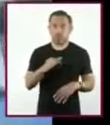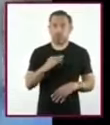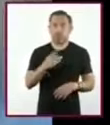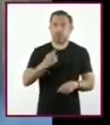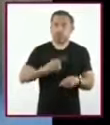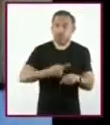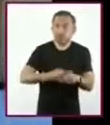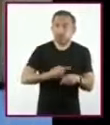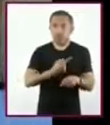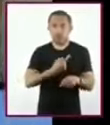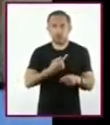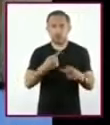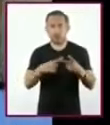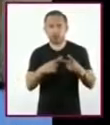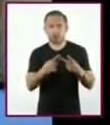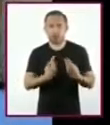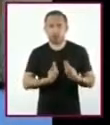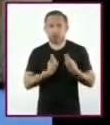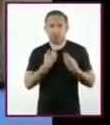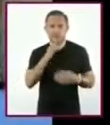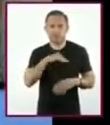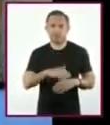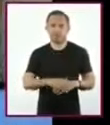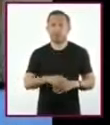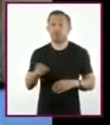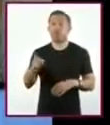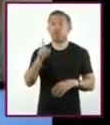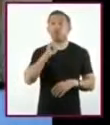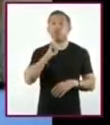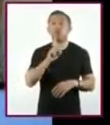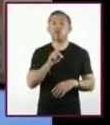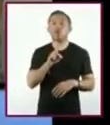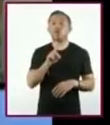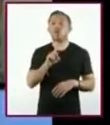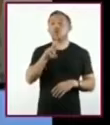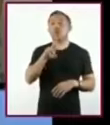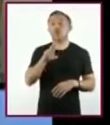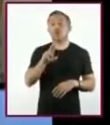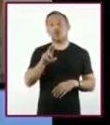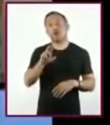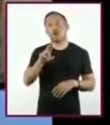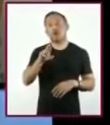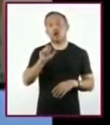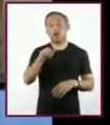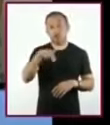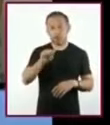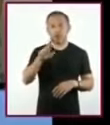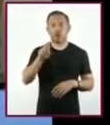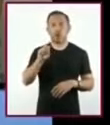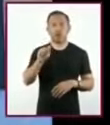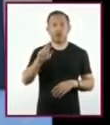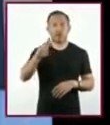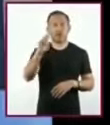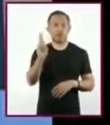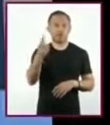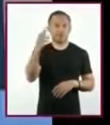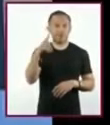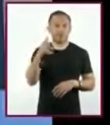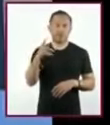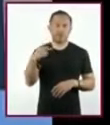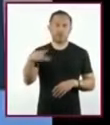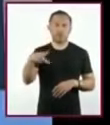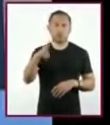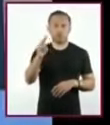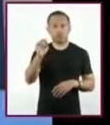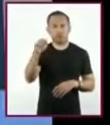de vivir. Nos encontramos con la doctora Ana Rosa Moreno, académica del Departamento de Salud Pública de la UNAM. Doctora, ¿cuál